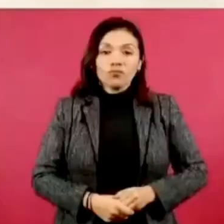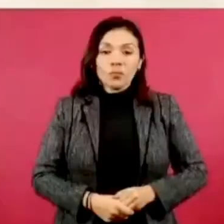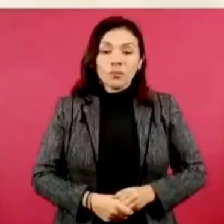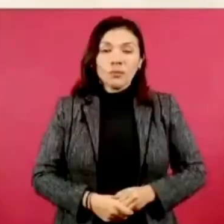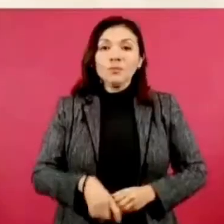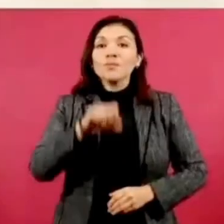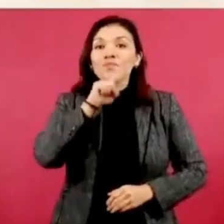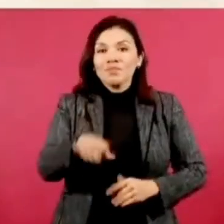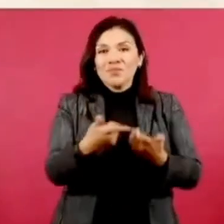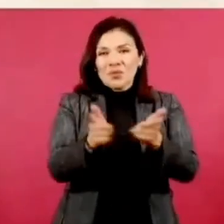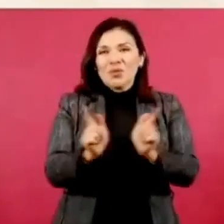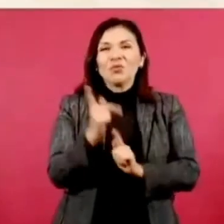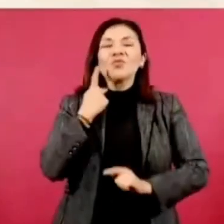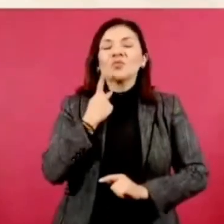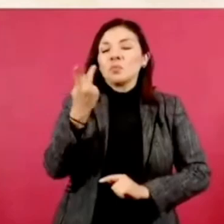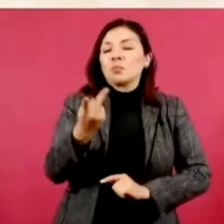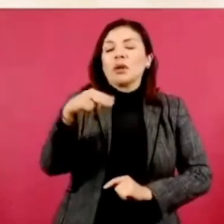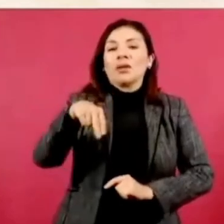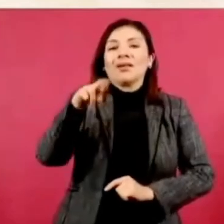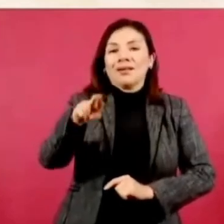se transforma,